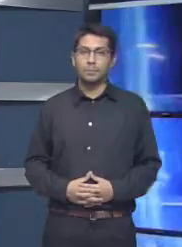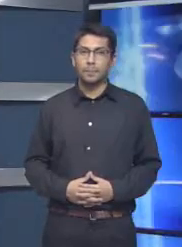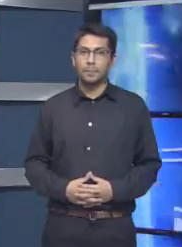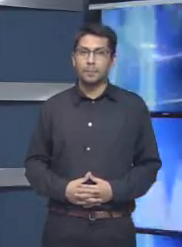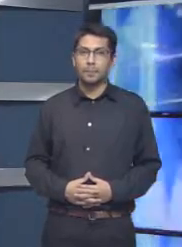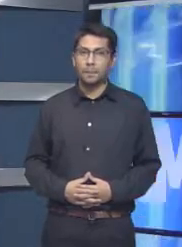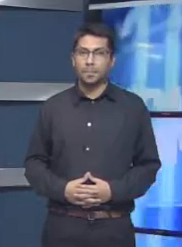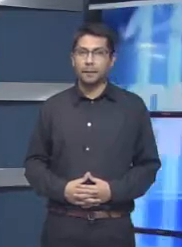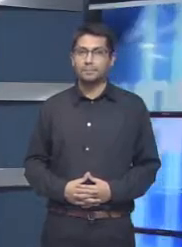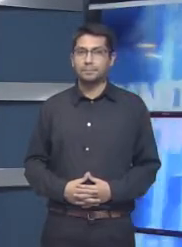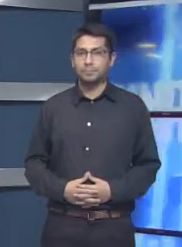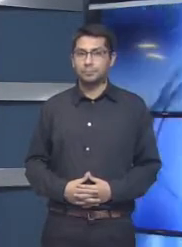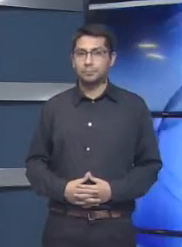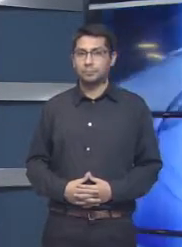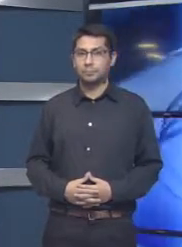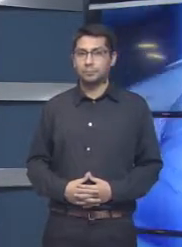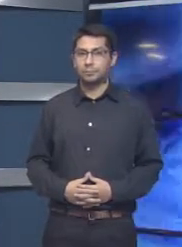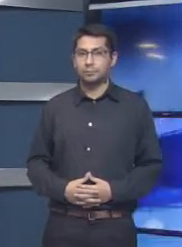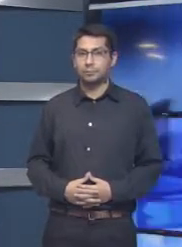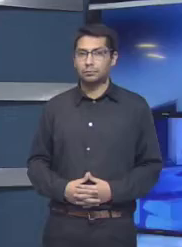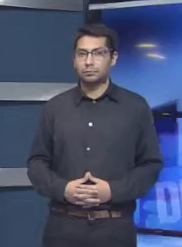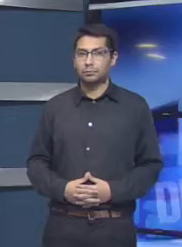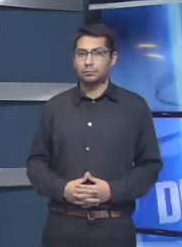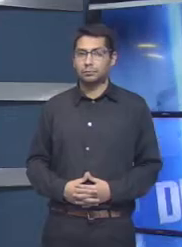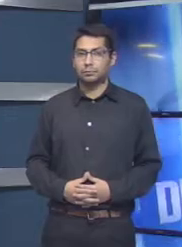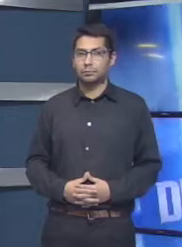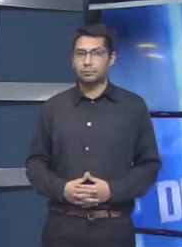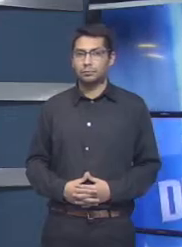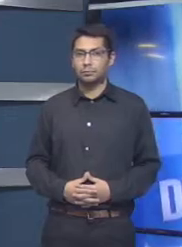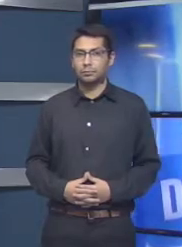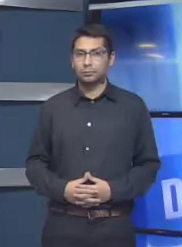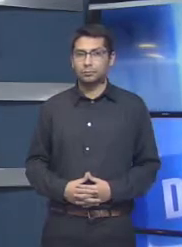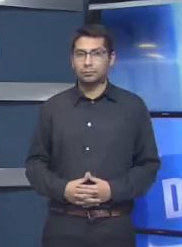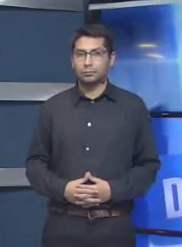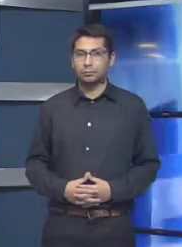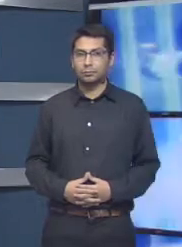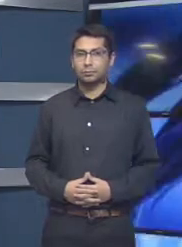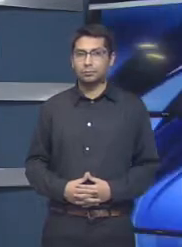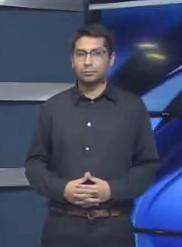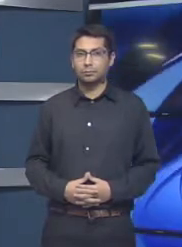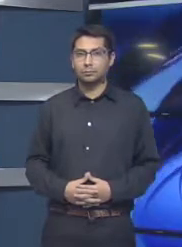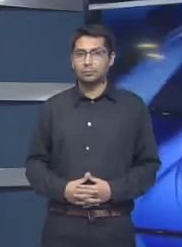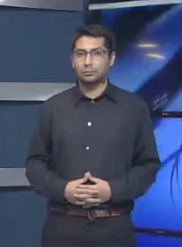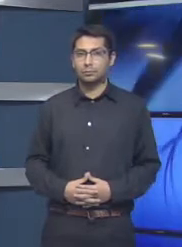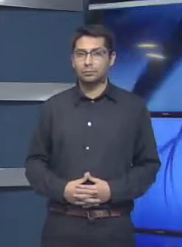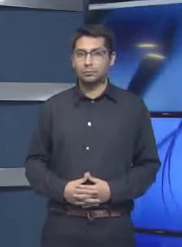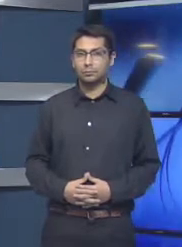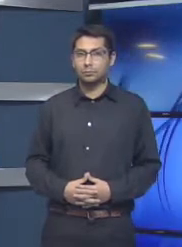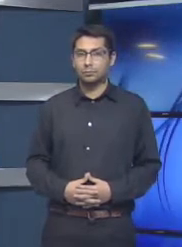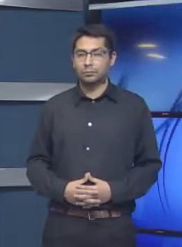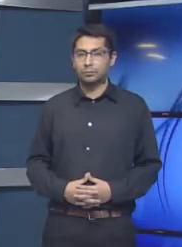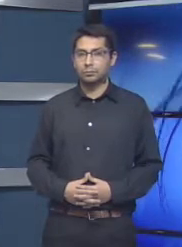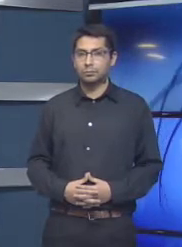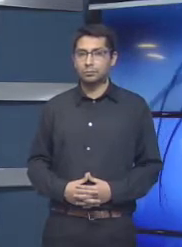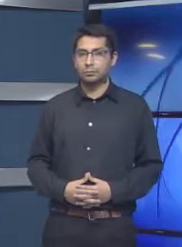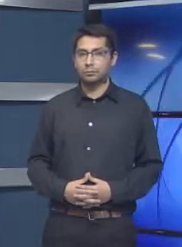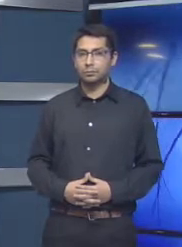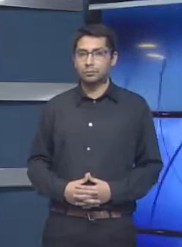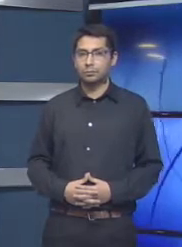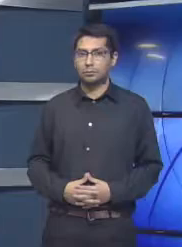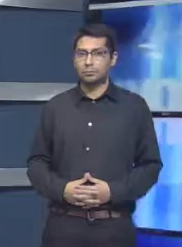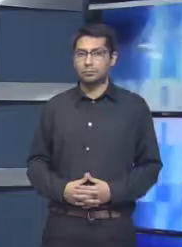con la Secretaría de Comercio de la Nación, también con el Ministerio de Economía, consultando primero, es decir, cuáles van a